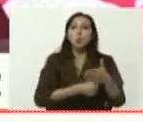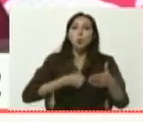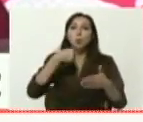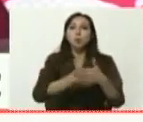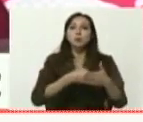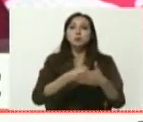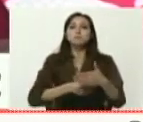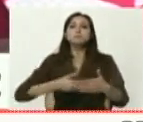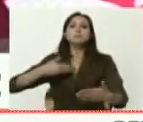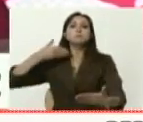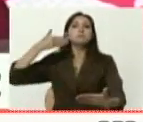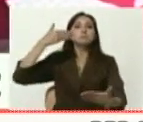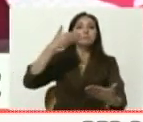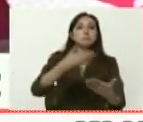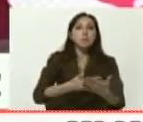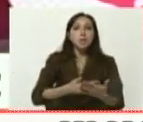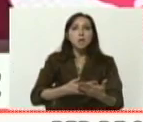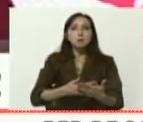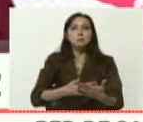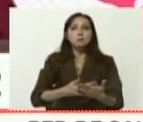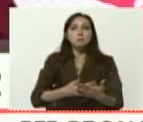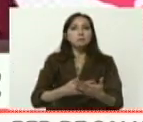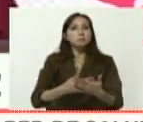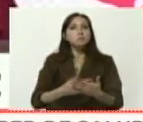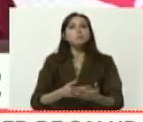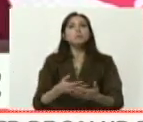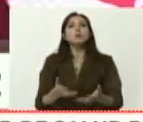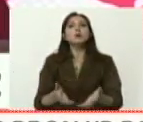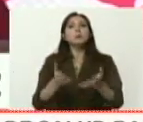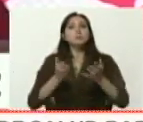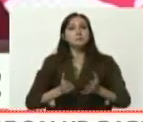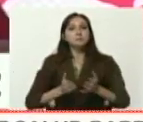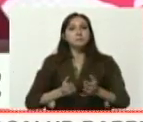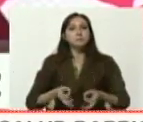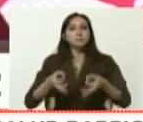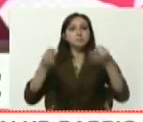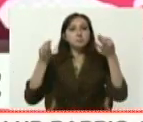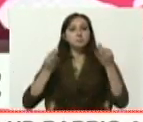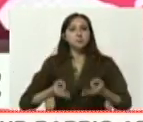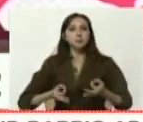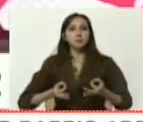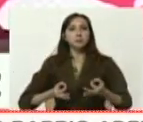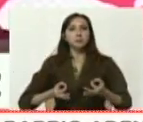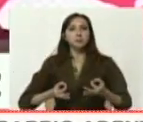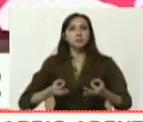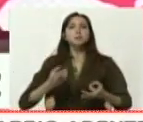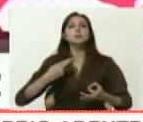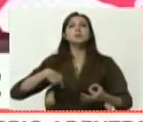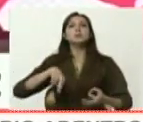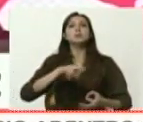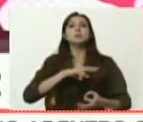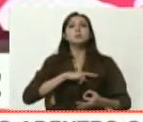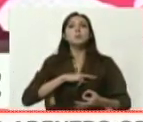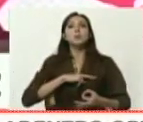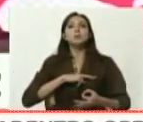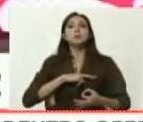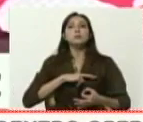hasta lograr un reconocimiento real del gobierno de los Estados